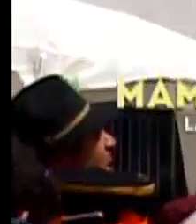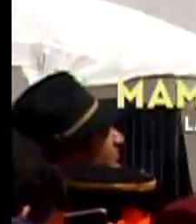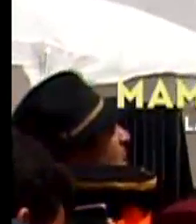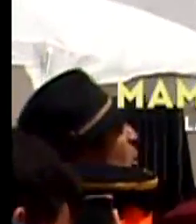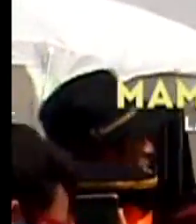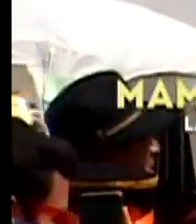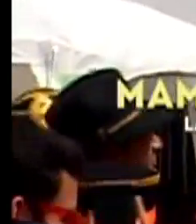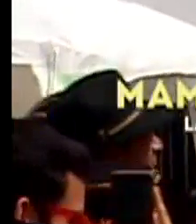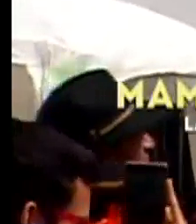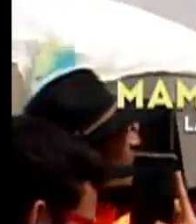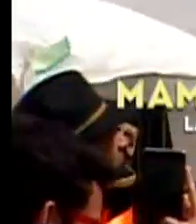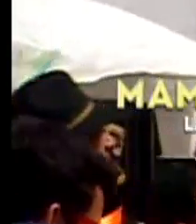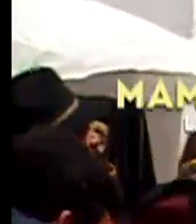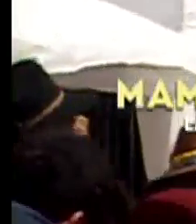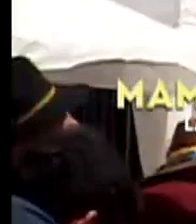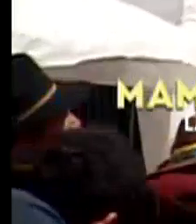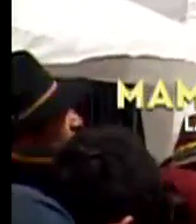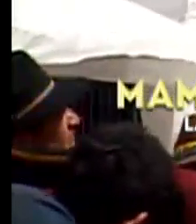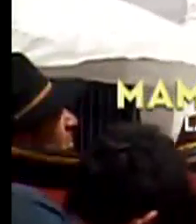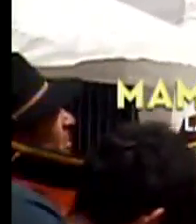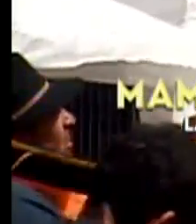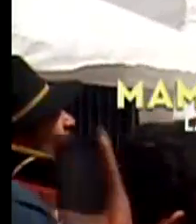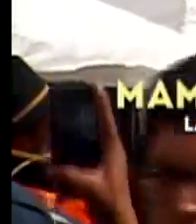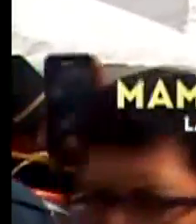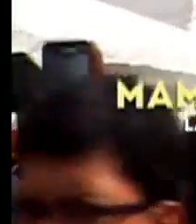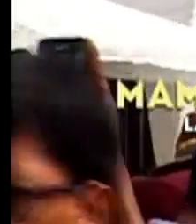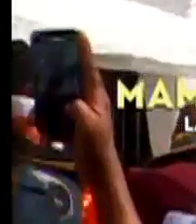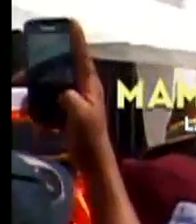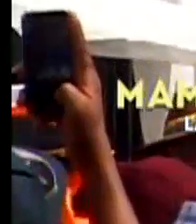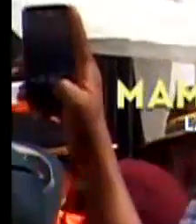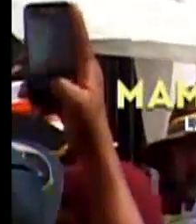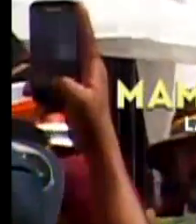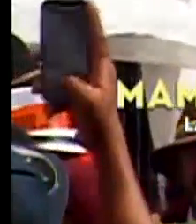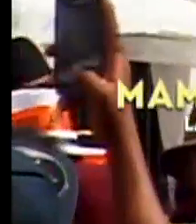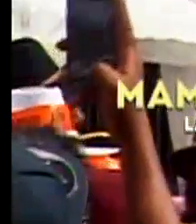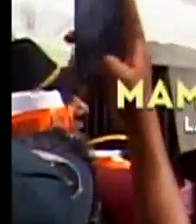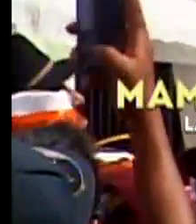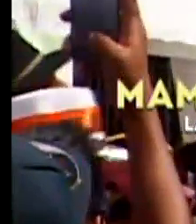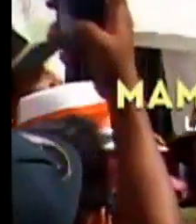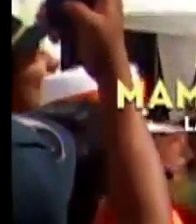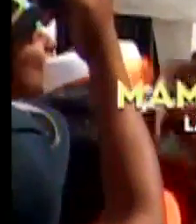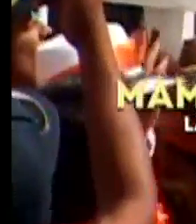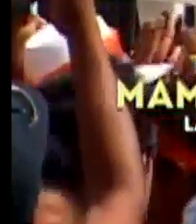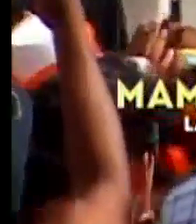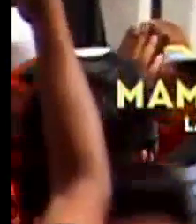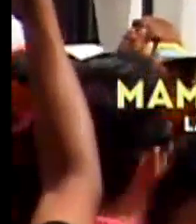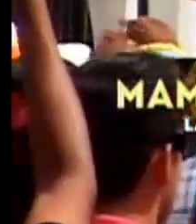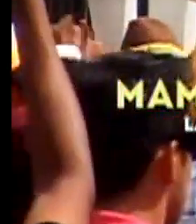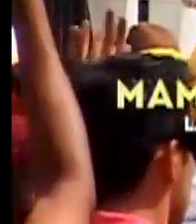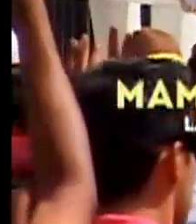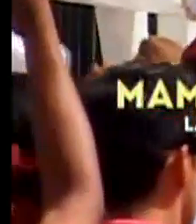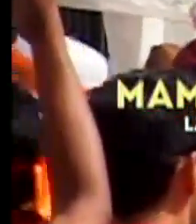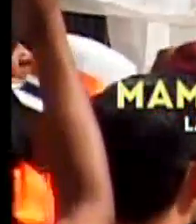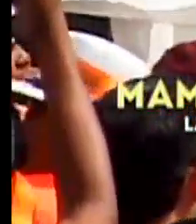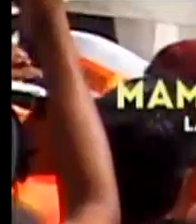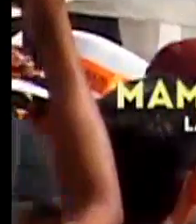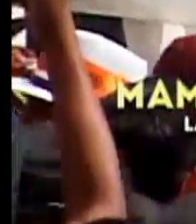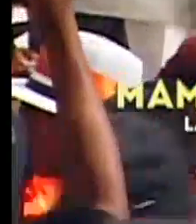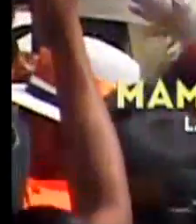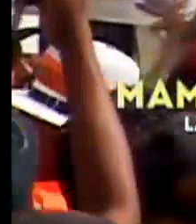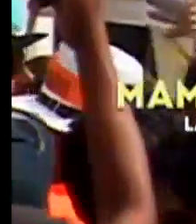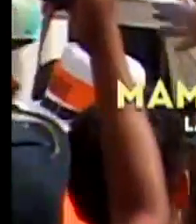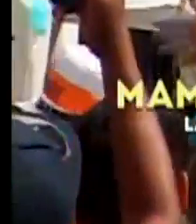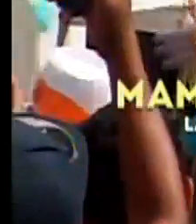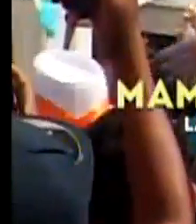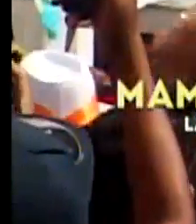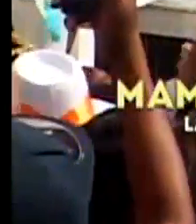salió la mamá negra cabalgando en su corcel. La changa va adelante, su comitiva